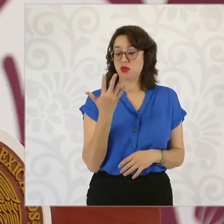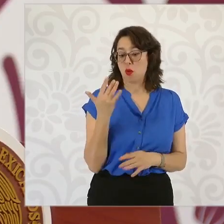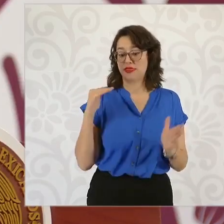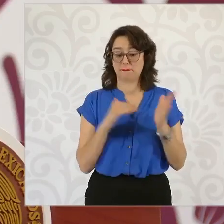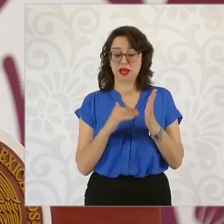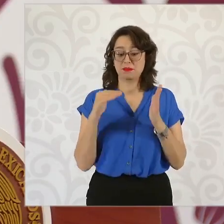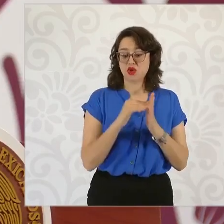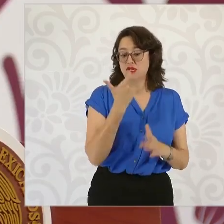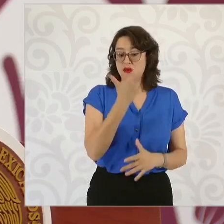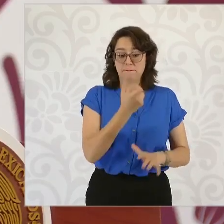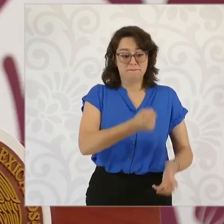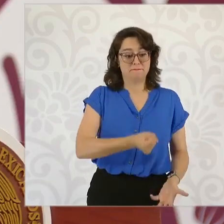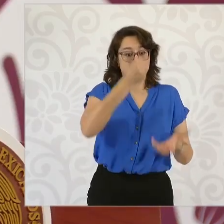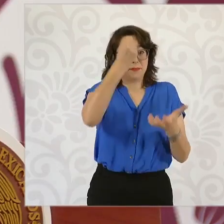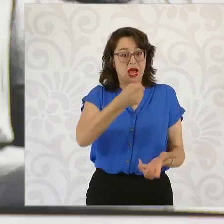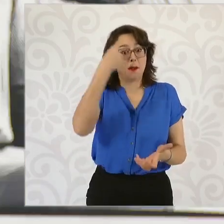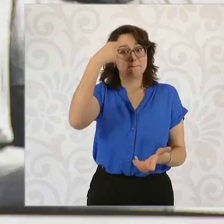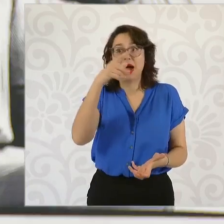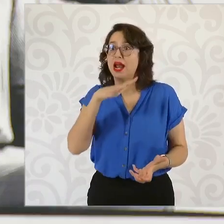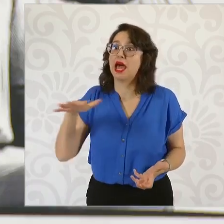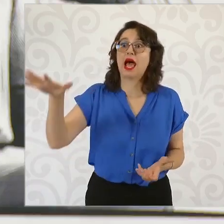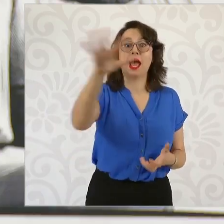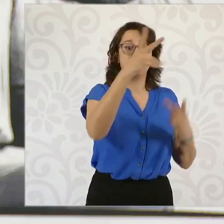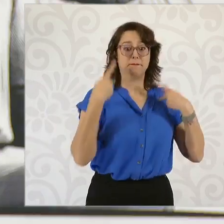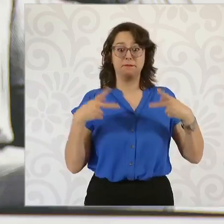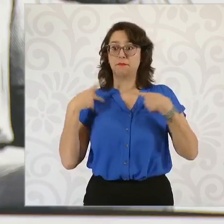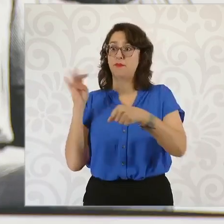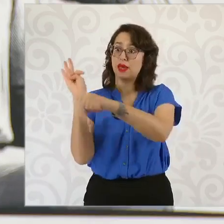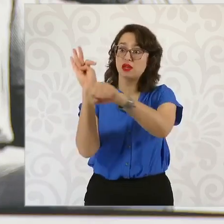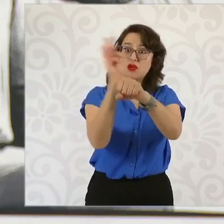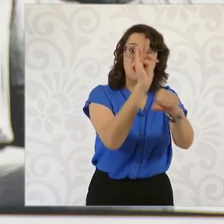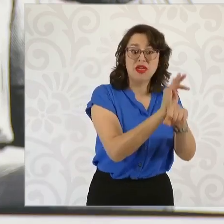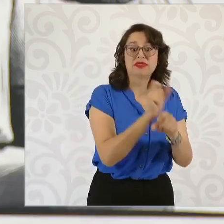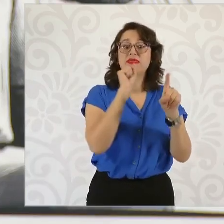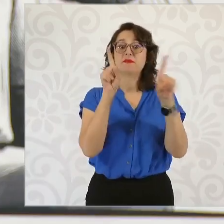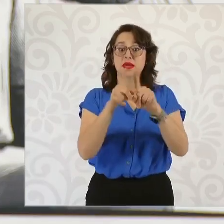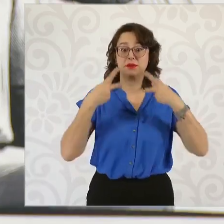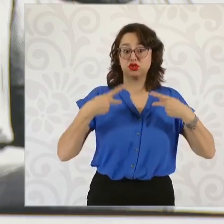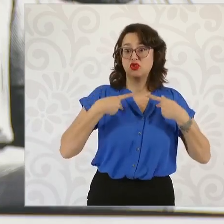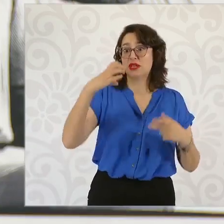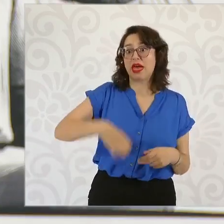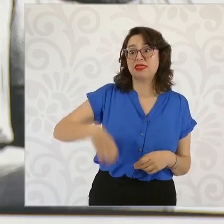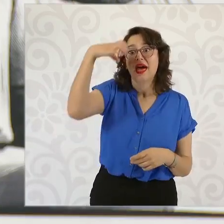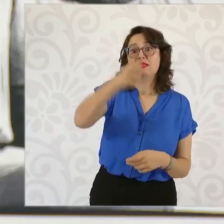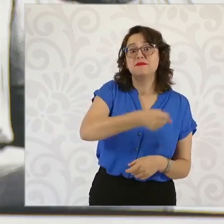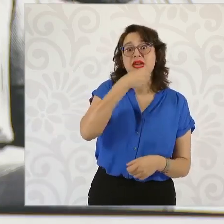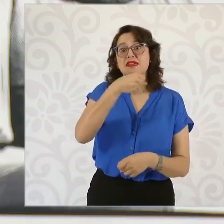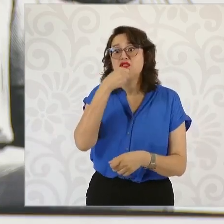de pesos, entre lo que está la pensión universal para adulto mayor, y además son derechos establecidos ya en la